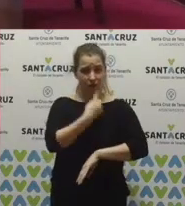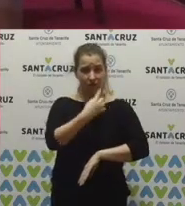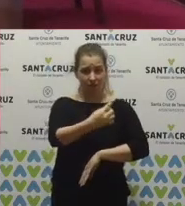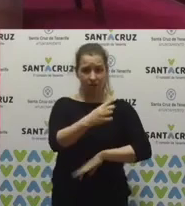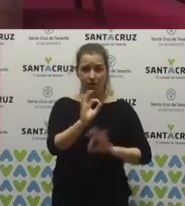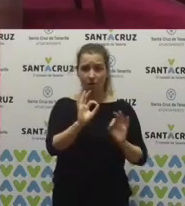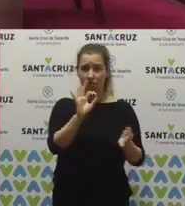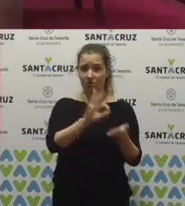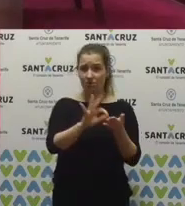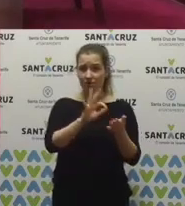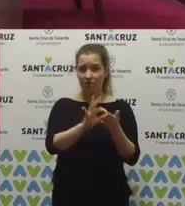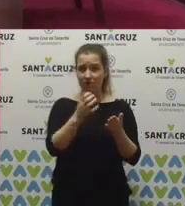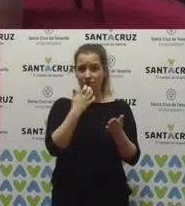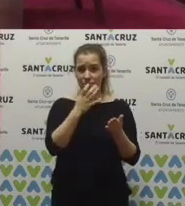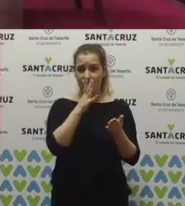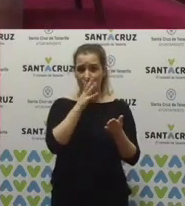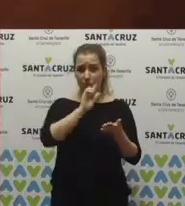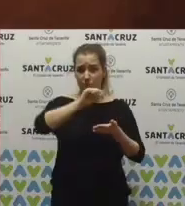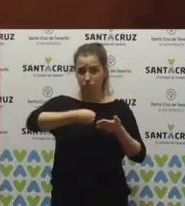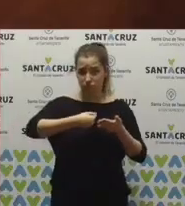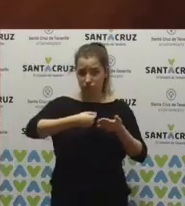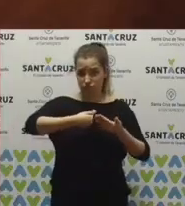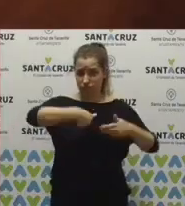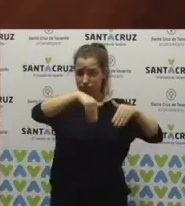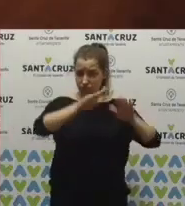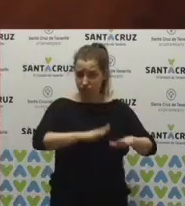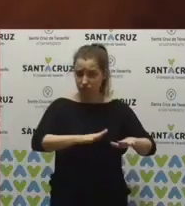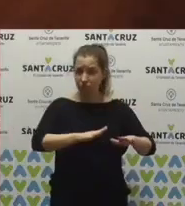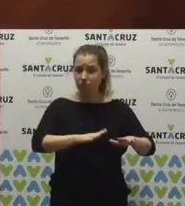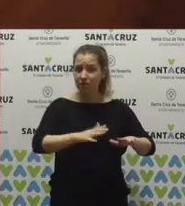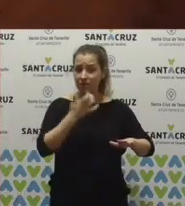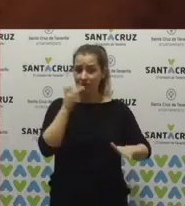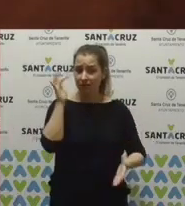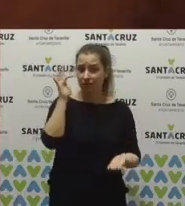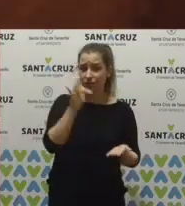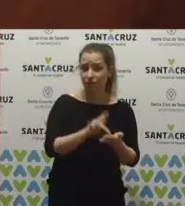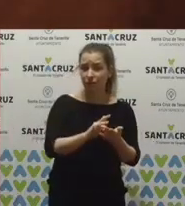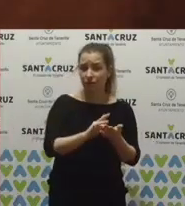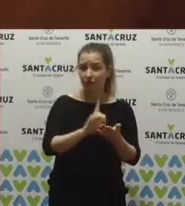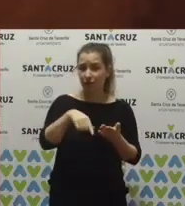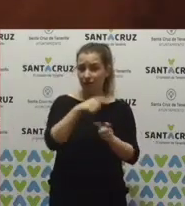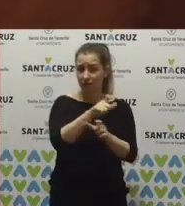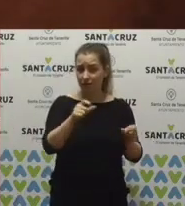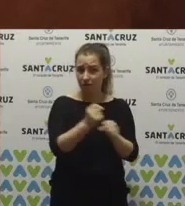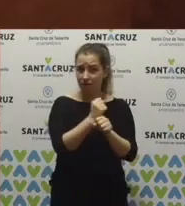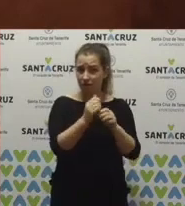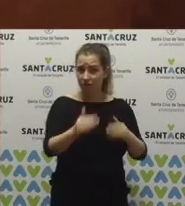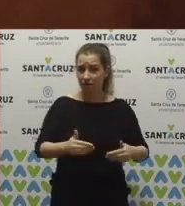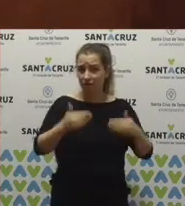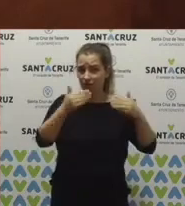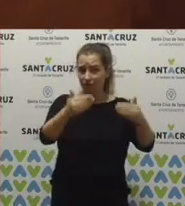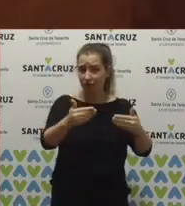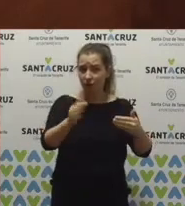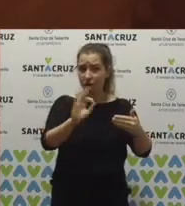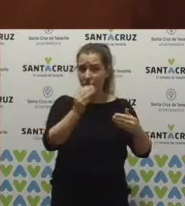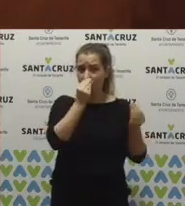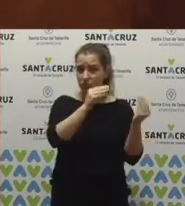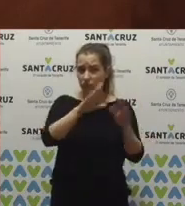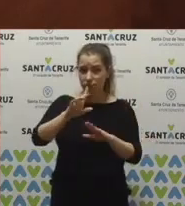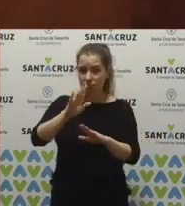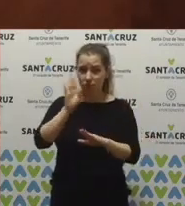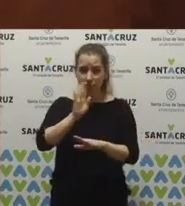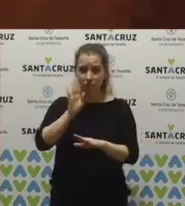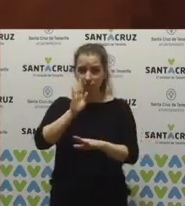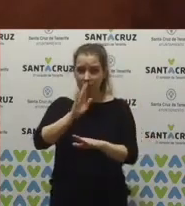precisión de contrato a la empresa actual en entrar en subrogación de personal cesión ilegal de trabajadores o